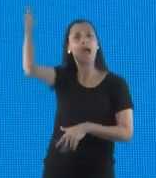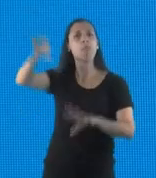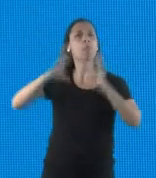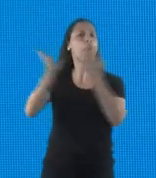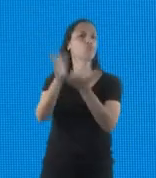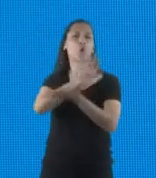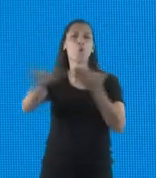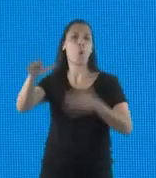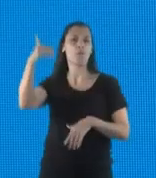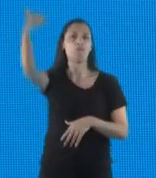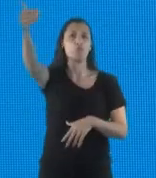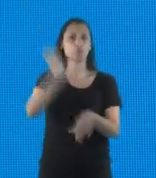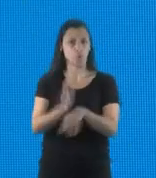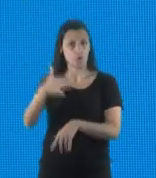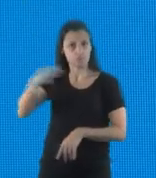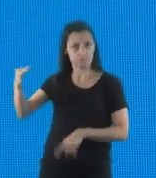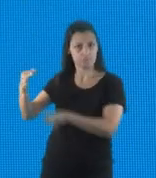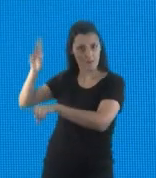y efectivamente,